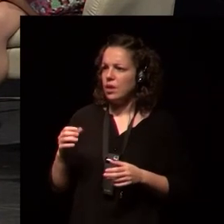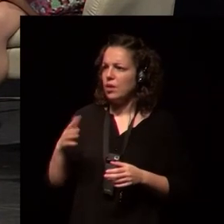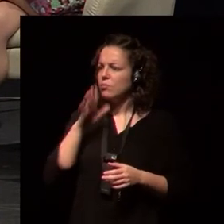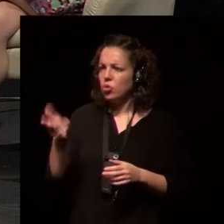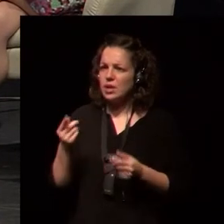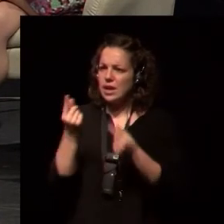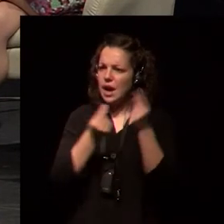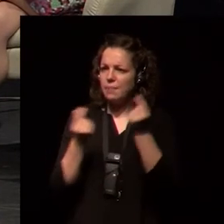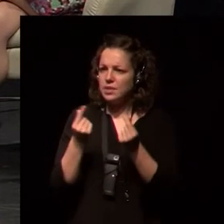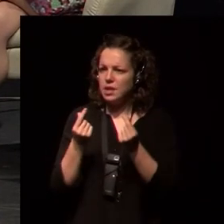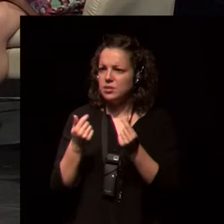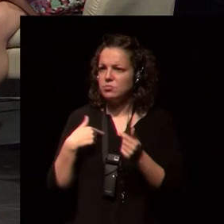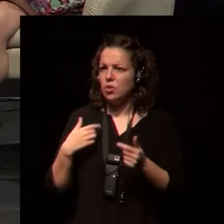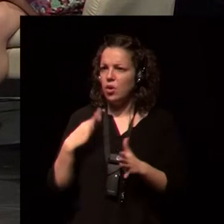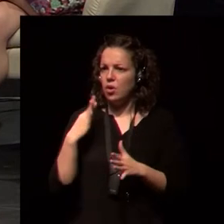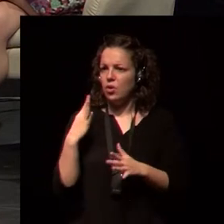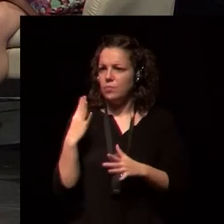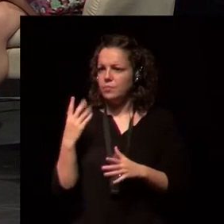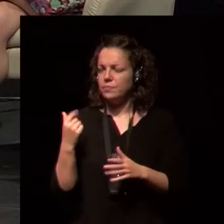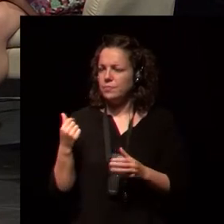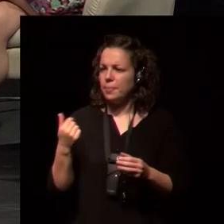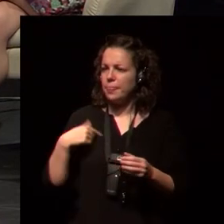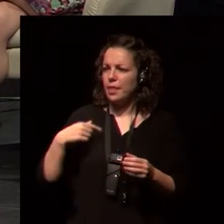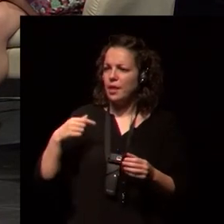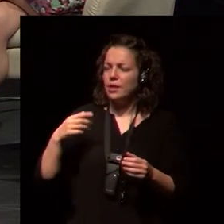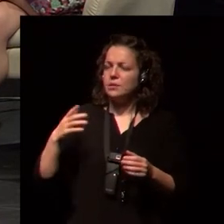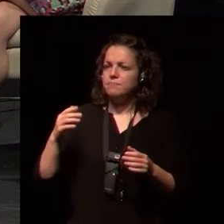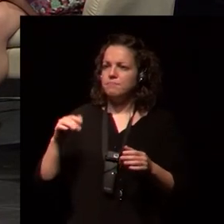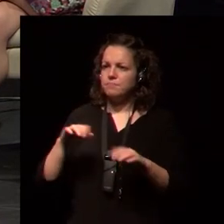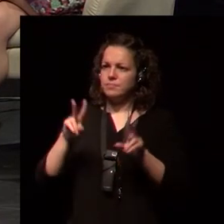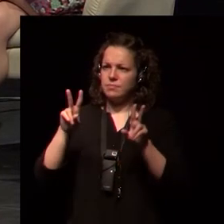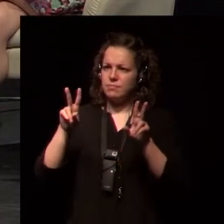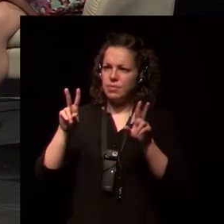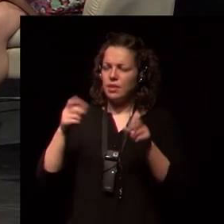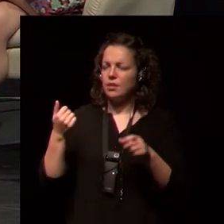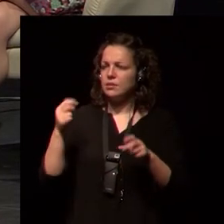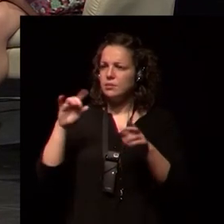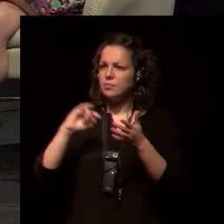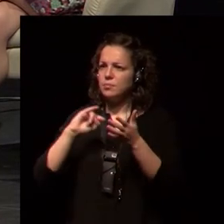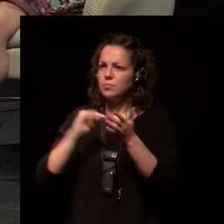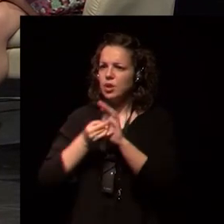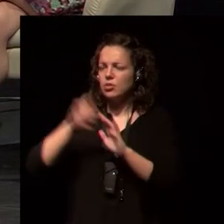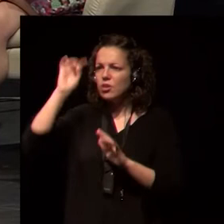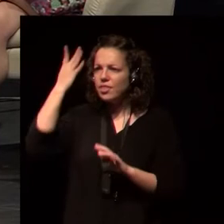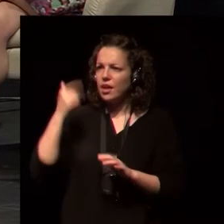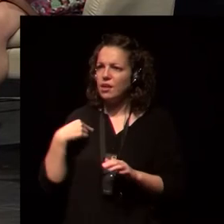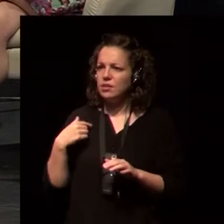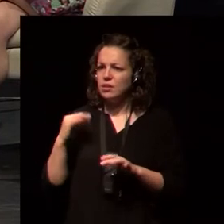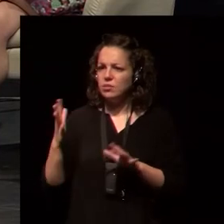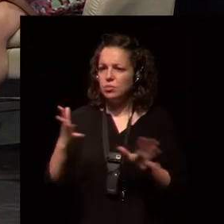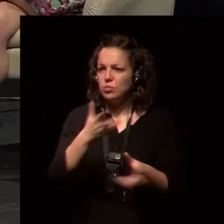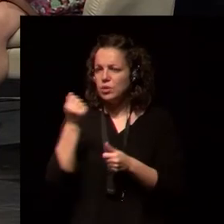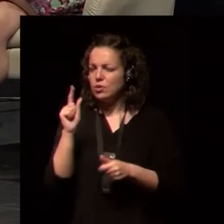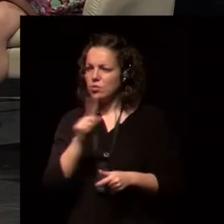feroz no absorbe la idiosincrasia de los propios proyectos, cómo manejar